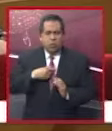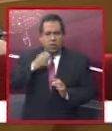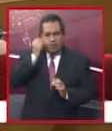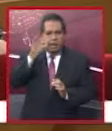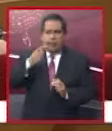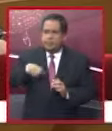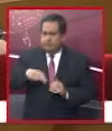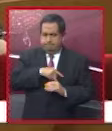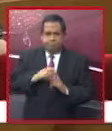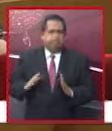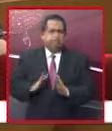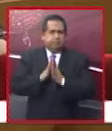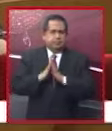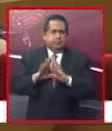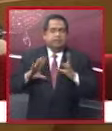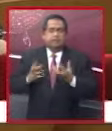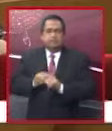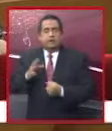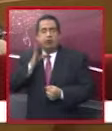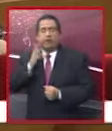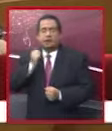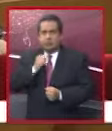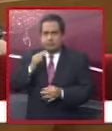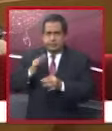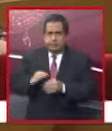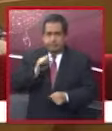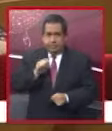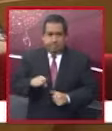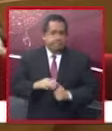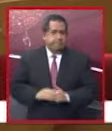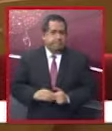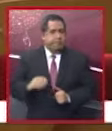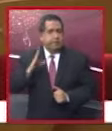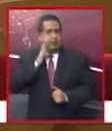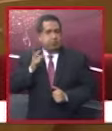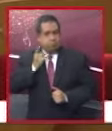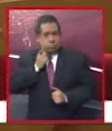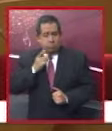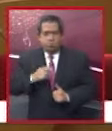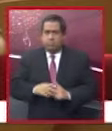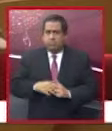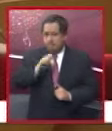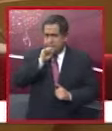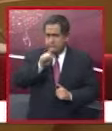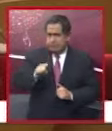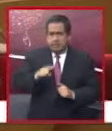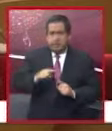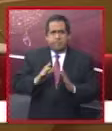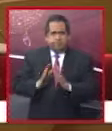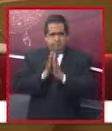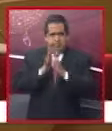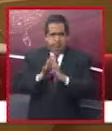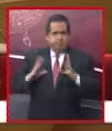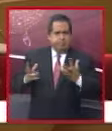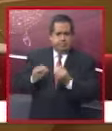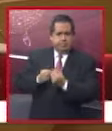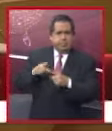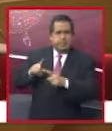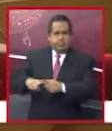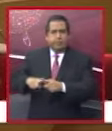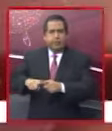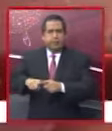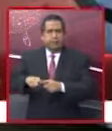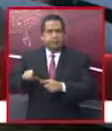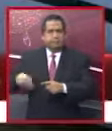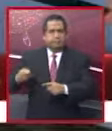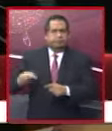que participa la Cámara de los Senadores, la Cámara de los Diputados, pero también participa el Poder